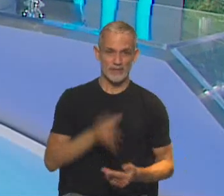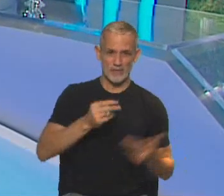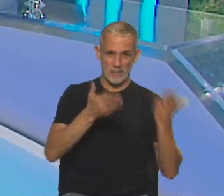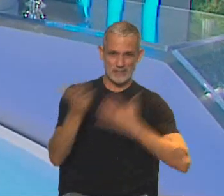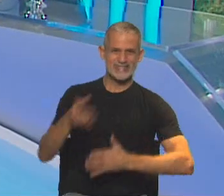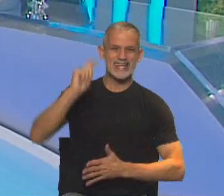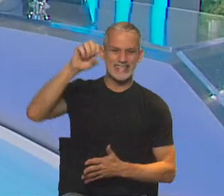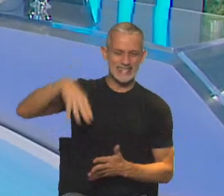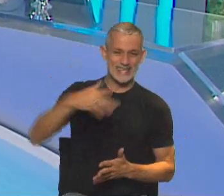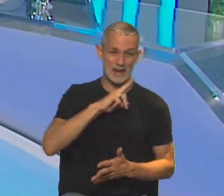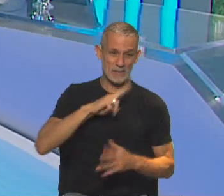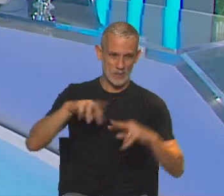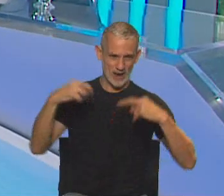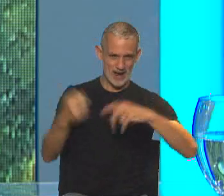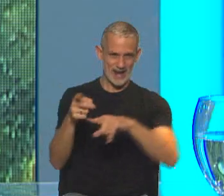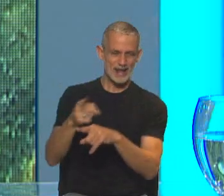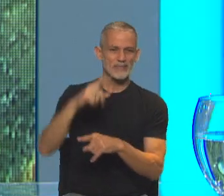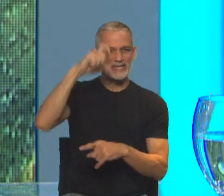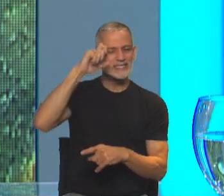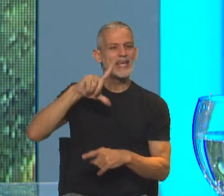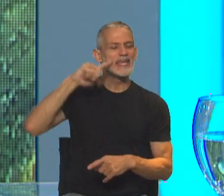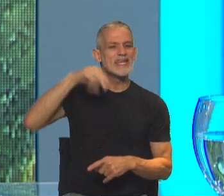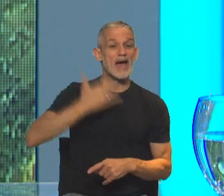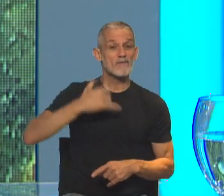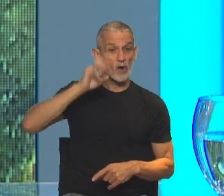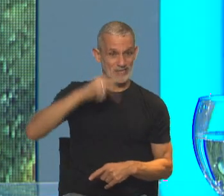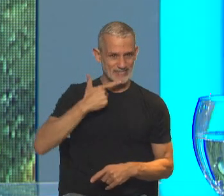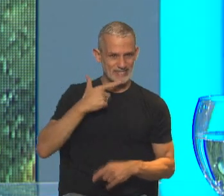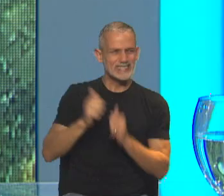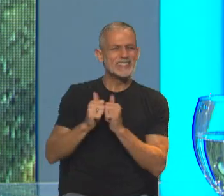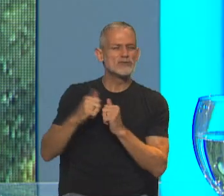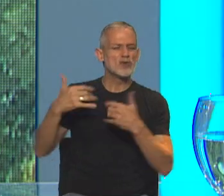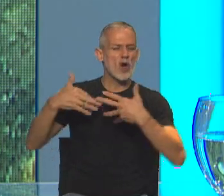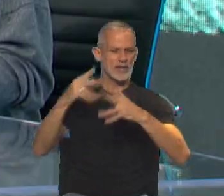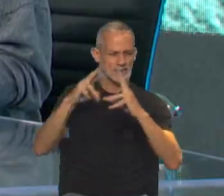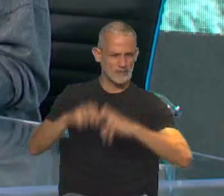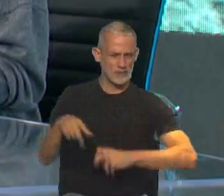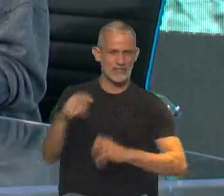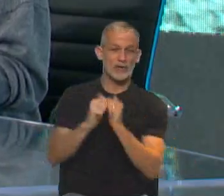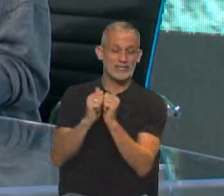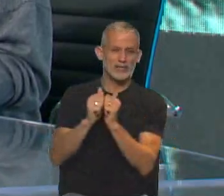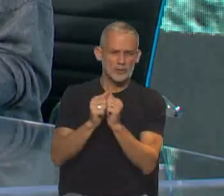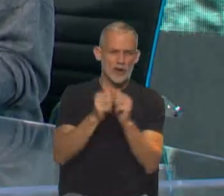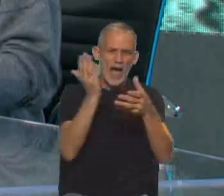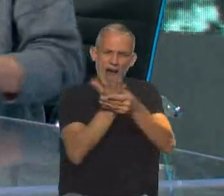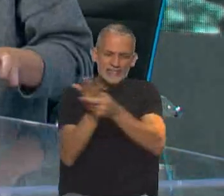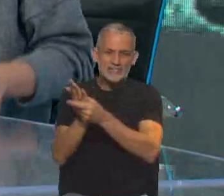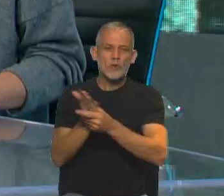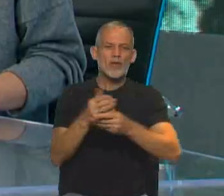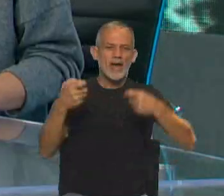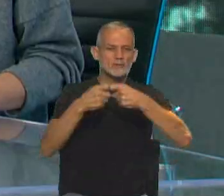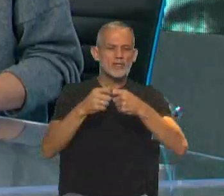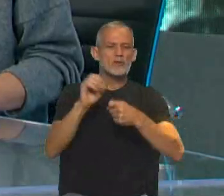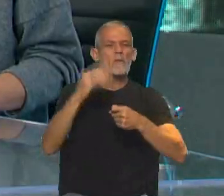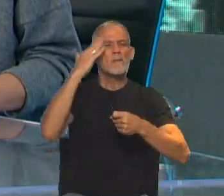presentar a quien nos acompaña en la mesa. Ella es Celina Flores, es historiadora. También es coordinadora del área de archivos de memoria abierta